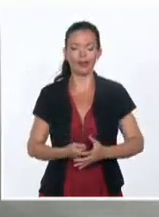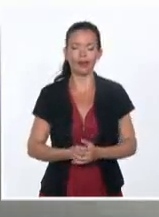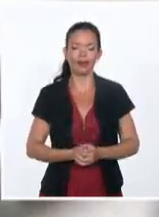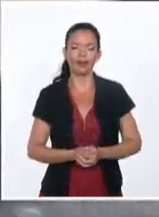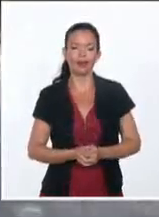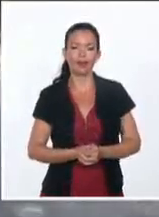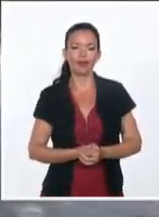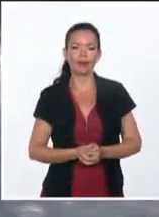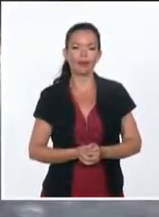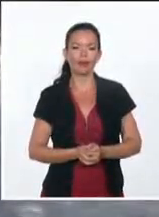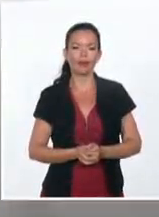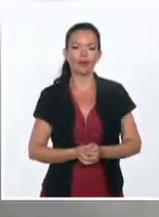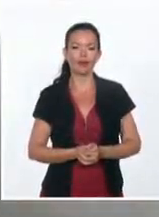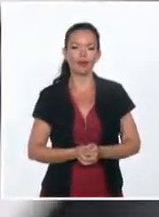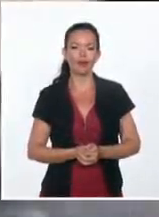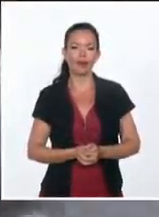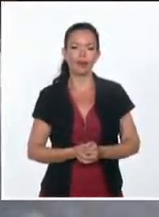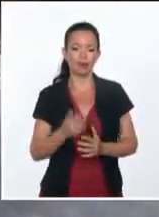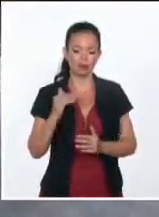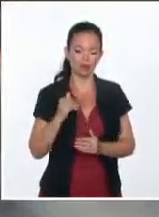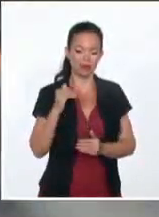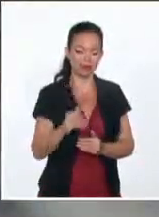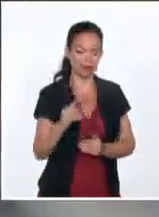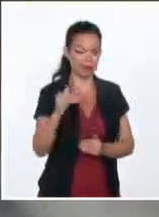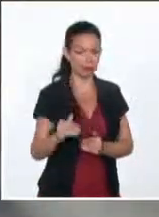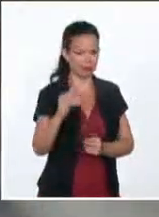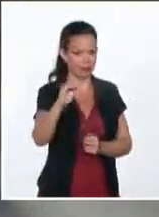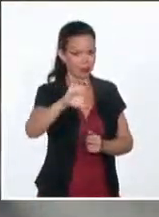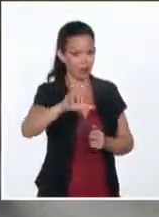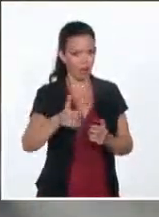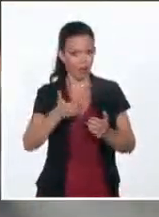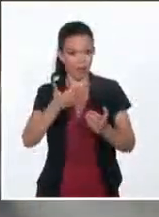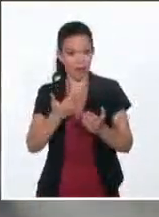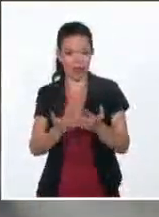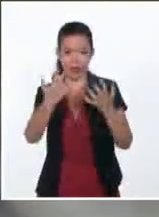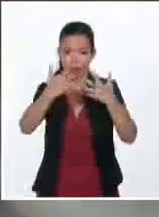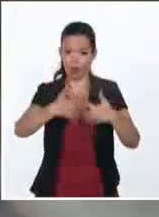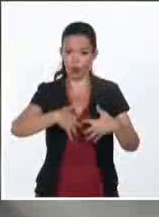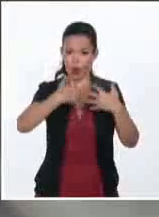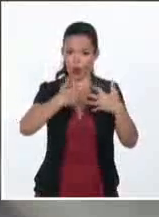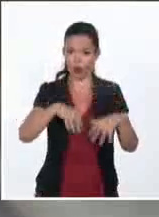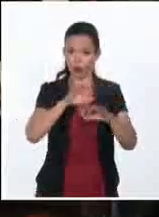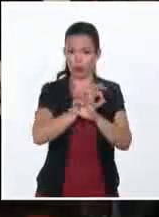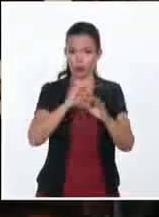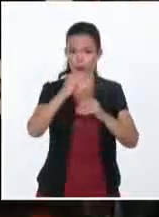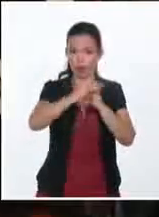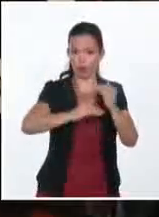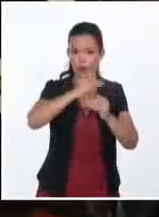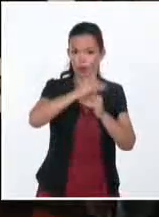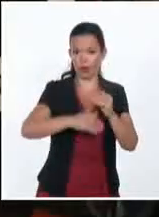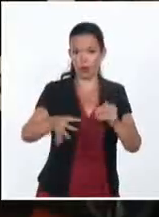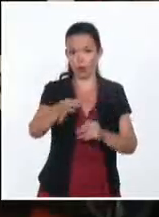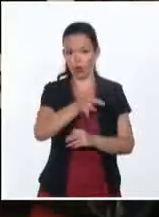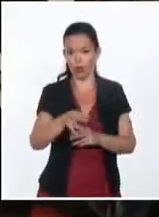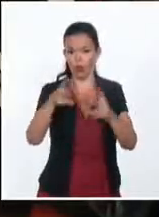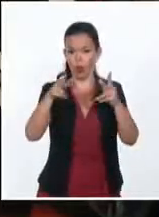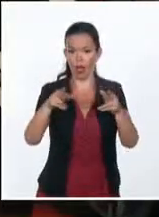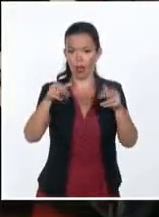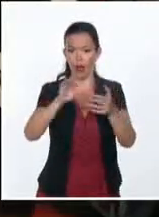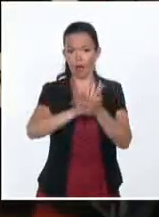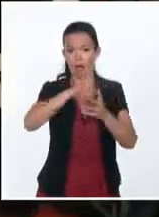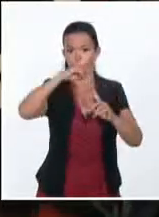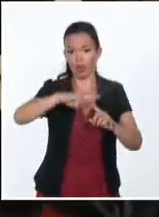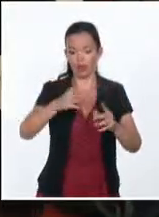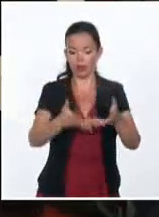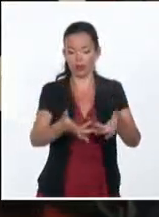realizamos. En los próximos días, la empresa de productos sanitarios Prosa, en el Matancero municipio de Cárdenas, recibirá 76 toneladas de